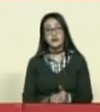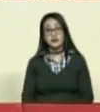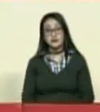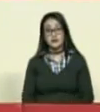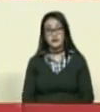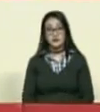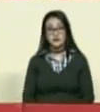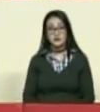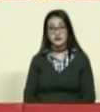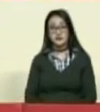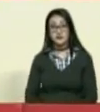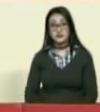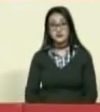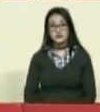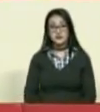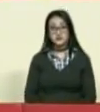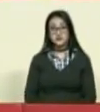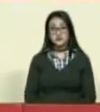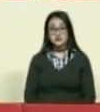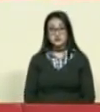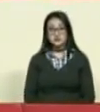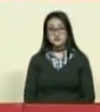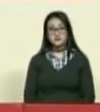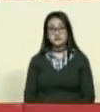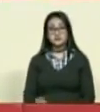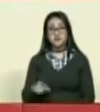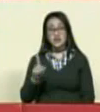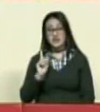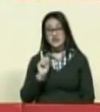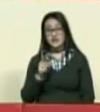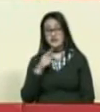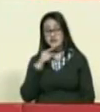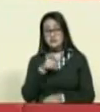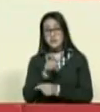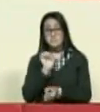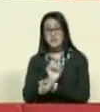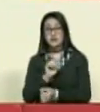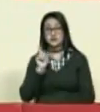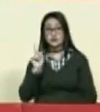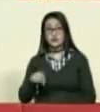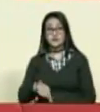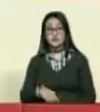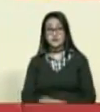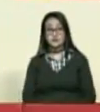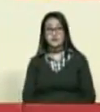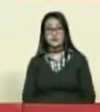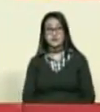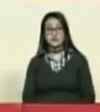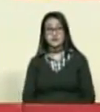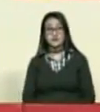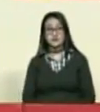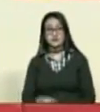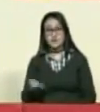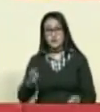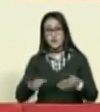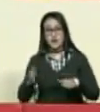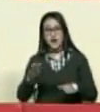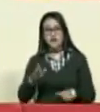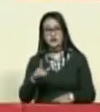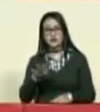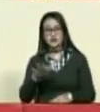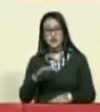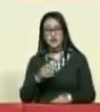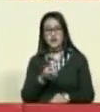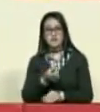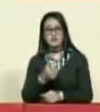También un delincuente él, que debería estar juzgado y preso por los muertos que ocasionó en el estado